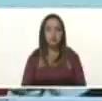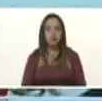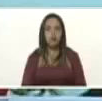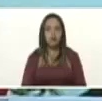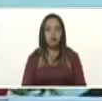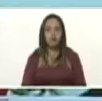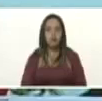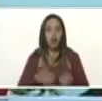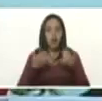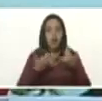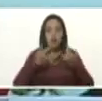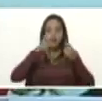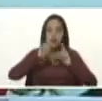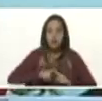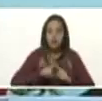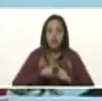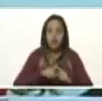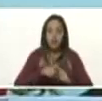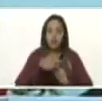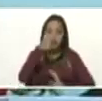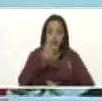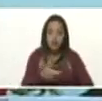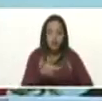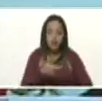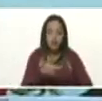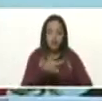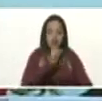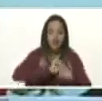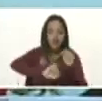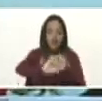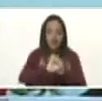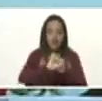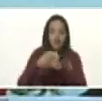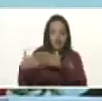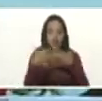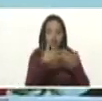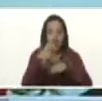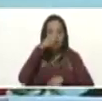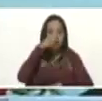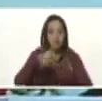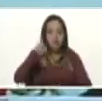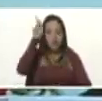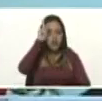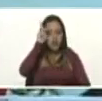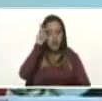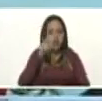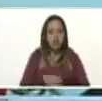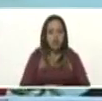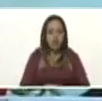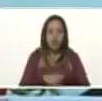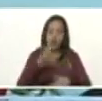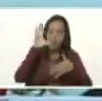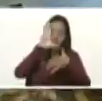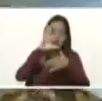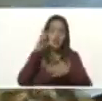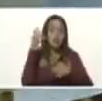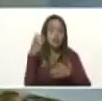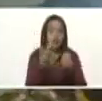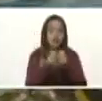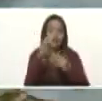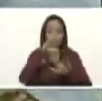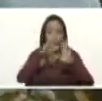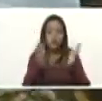Ya que también es un defensor de la lucha de los pueblos indígenas de nuestro continente y del mundo.